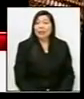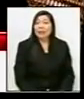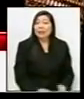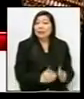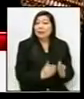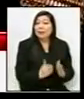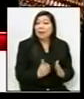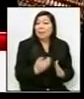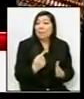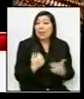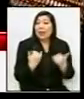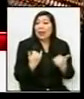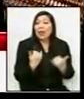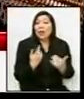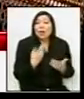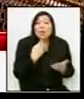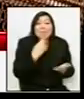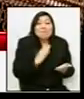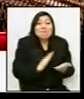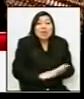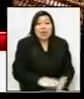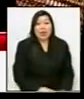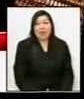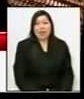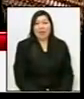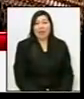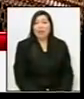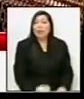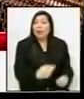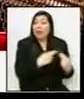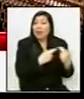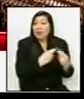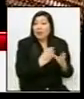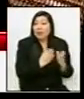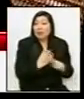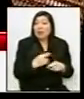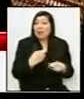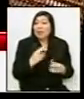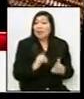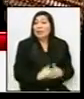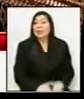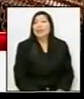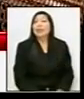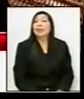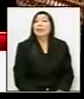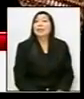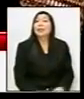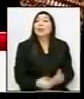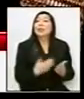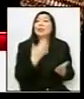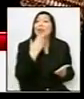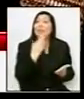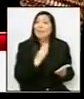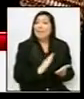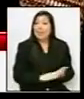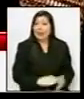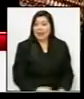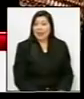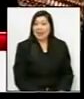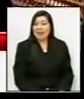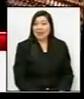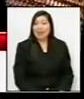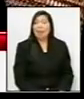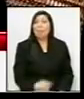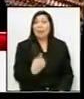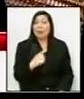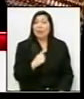organizan, es para cometer delitos. O sea, la función de la organización criminal es cometer delitos.